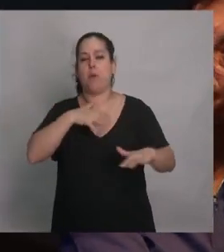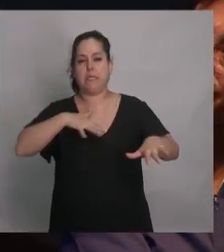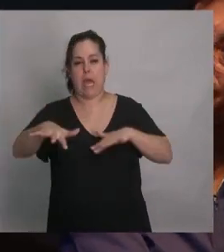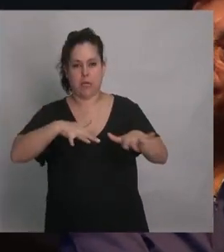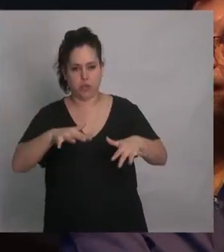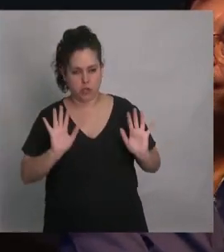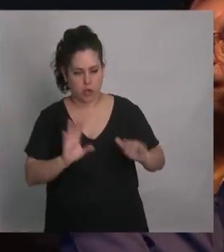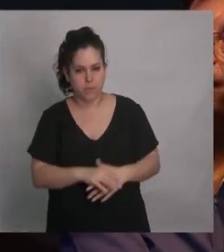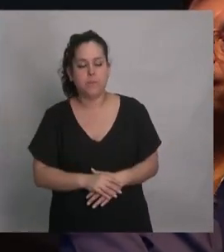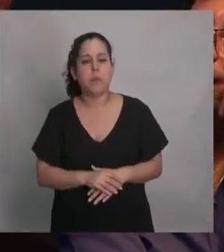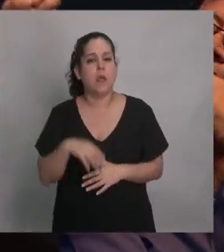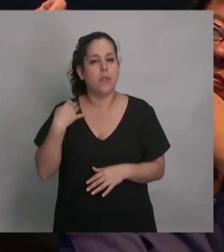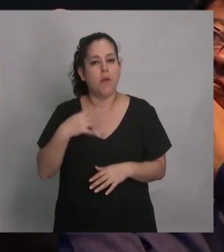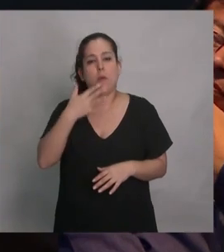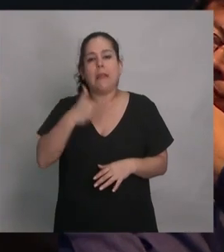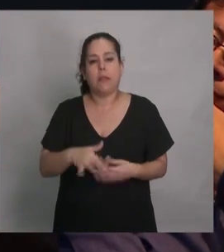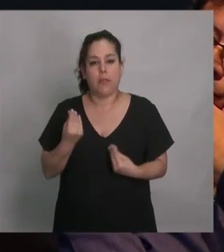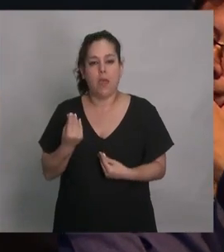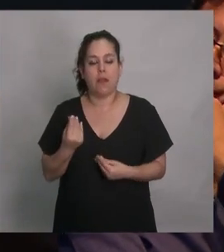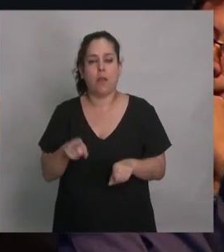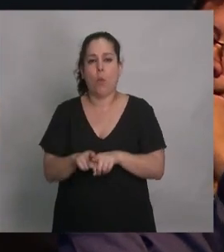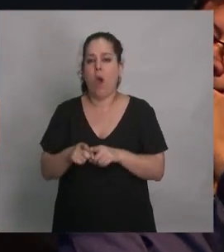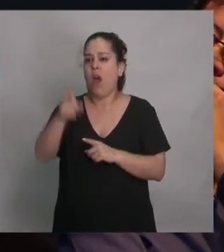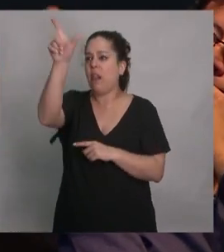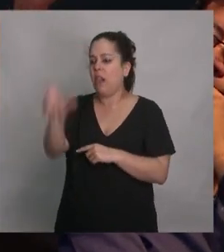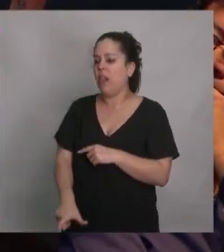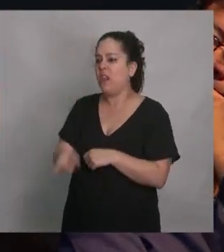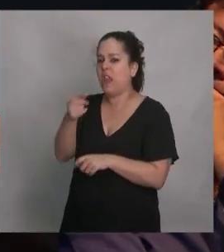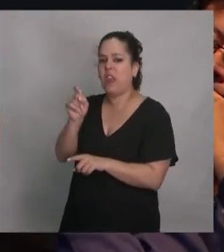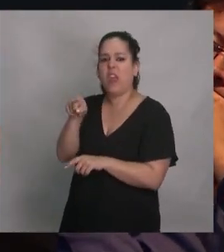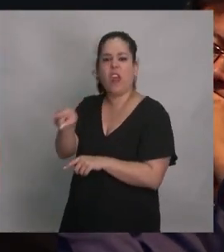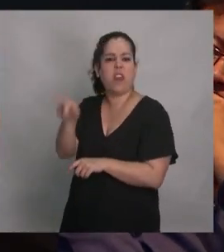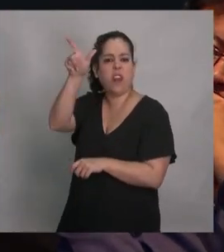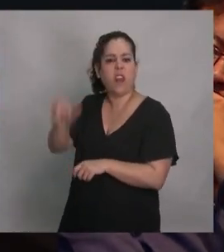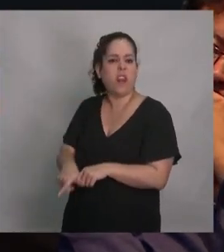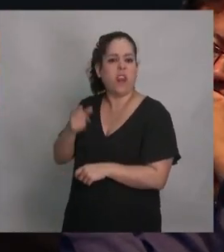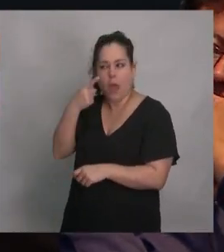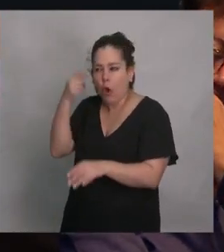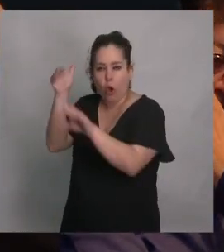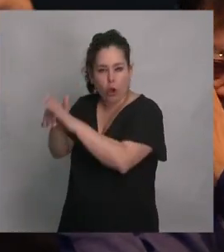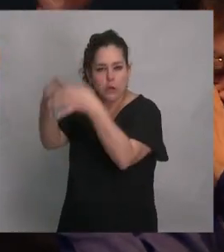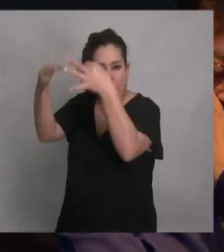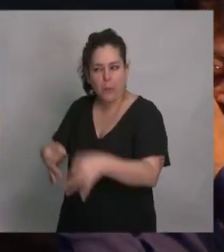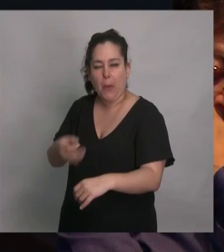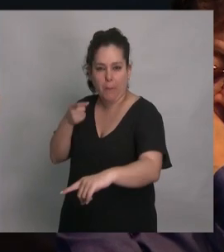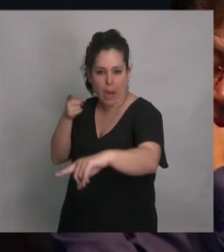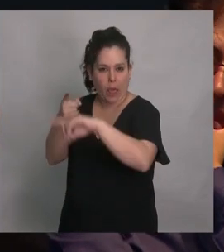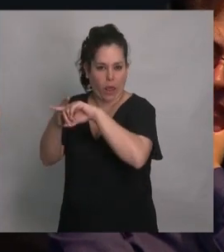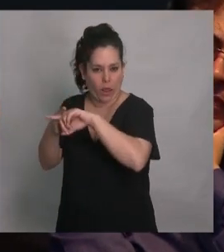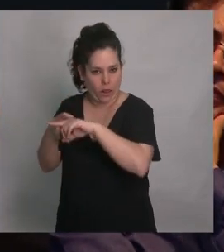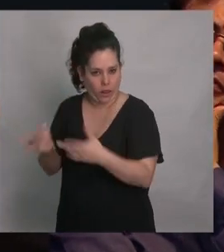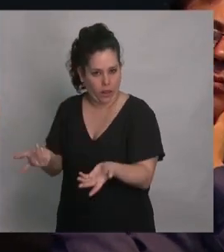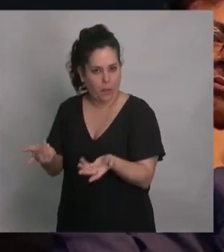Comprender al monstruo que tenemos delante es esencial para entender cómo